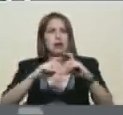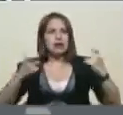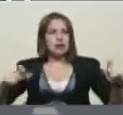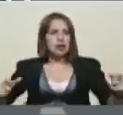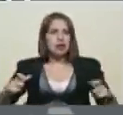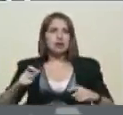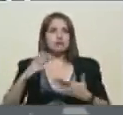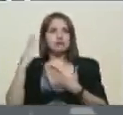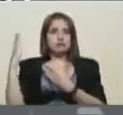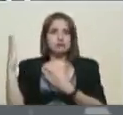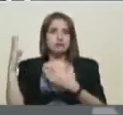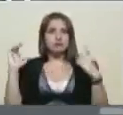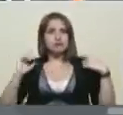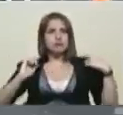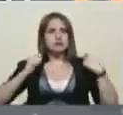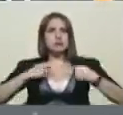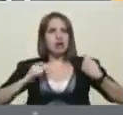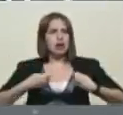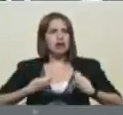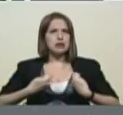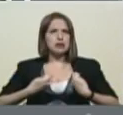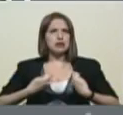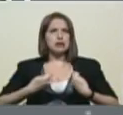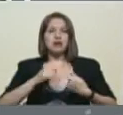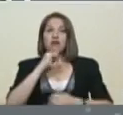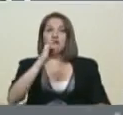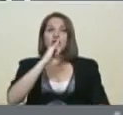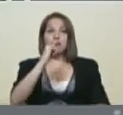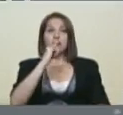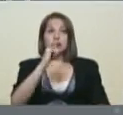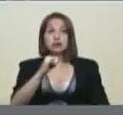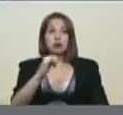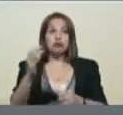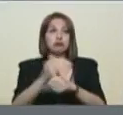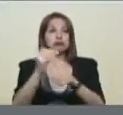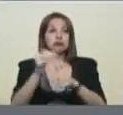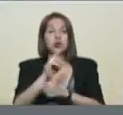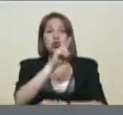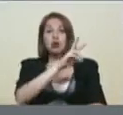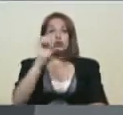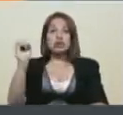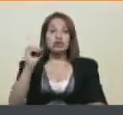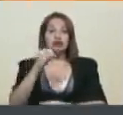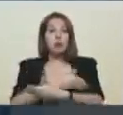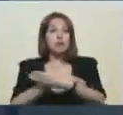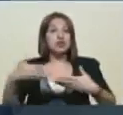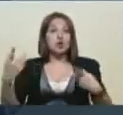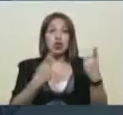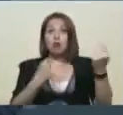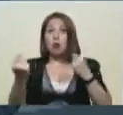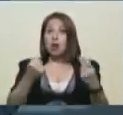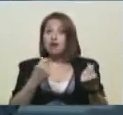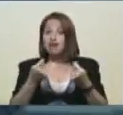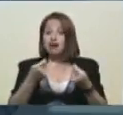República Bolivariana de Venezuela, Tarek William Saad, la información de un hallazgo de 200 millones de bolívares en efectivo en una